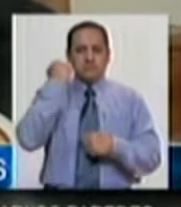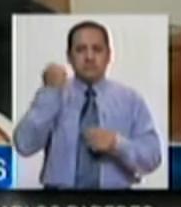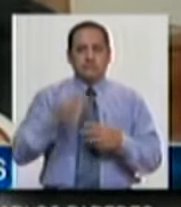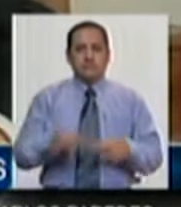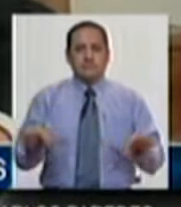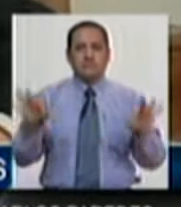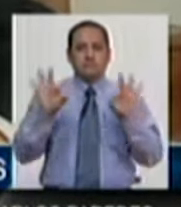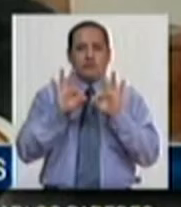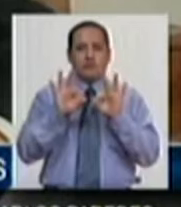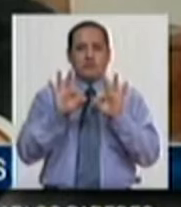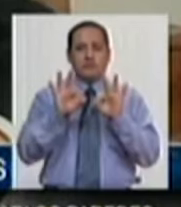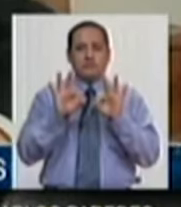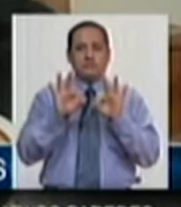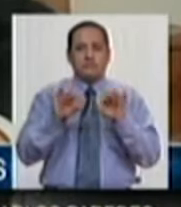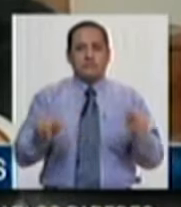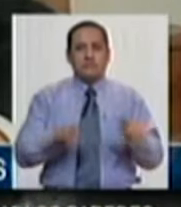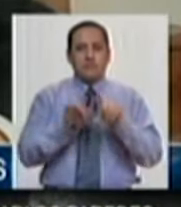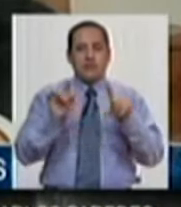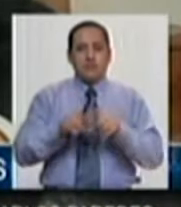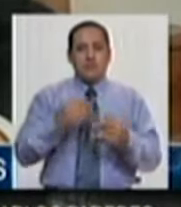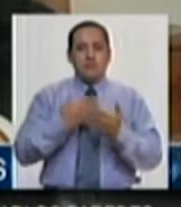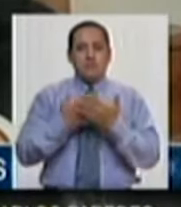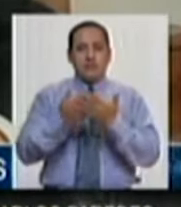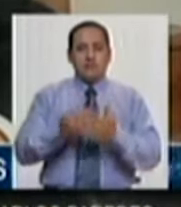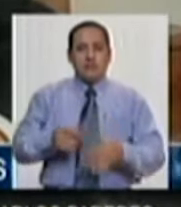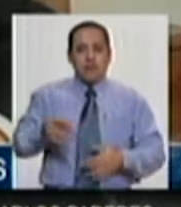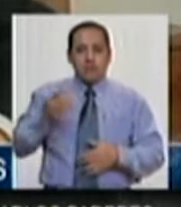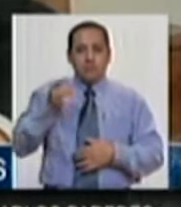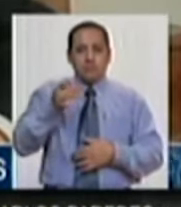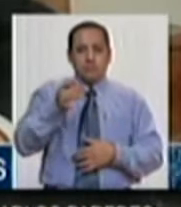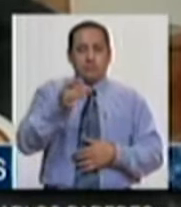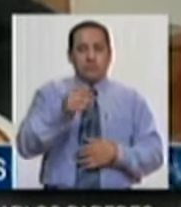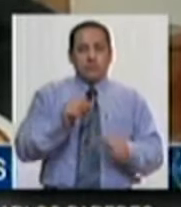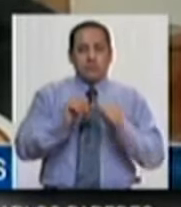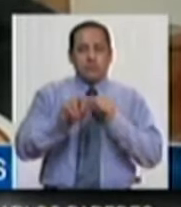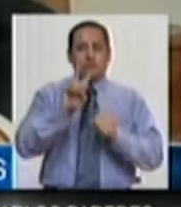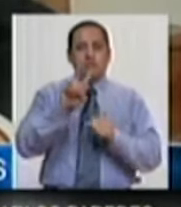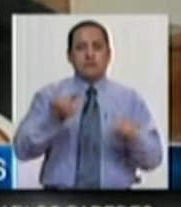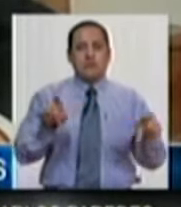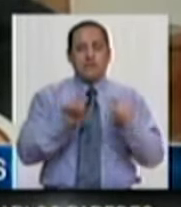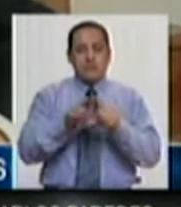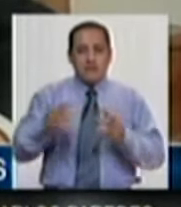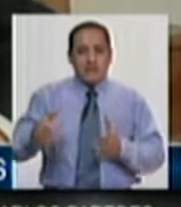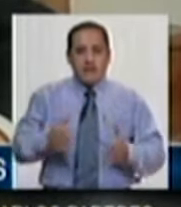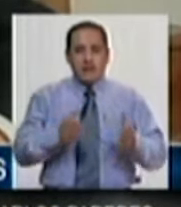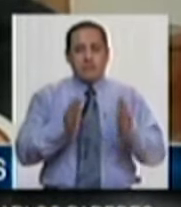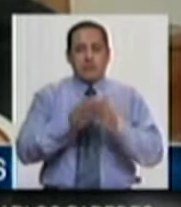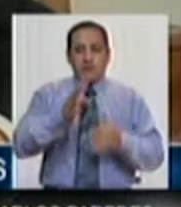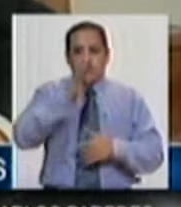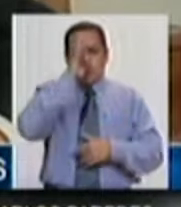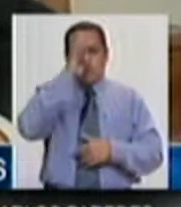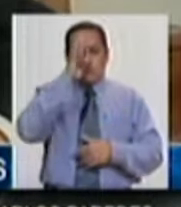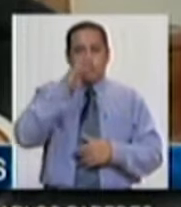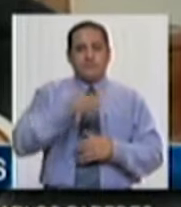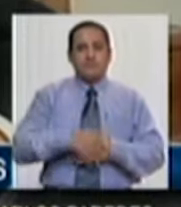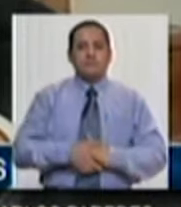importantísimos. La línea 2 del metro, la carretera longitudinal de la sierra,